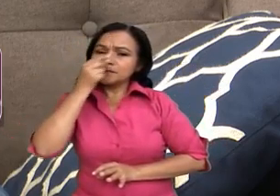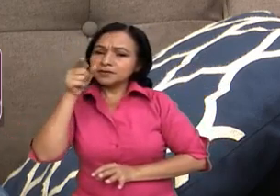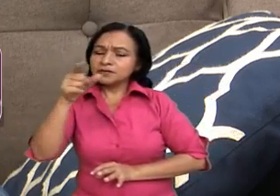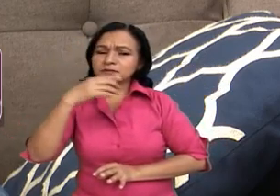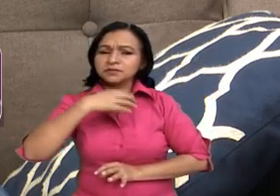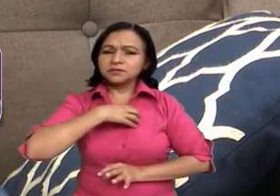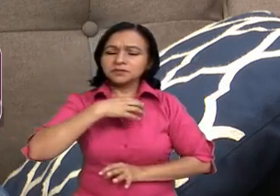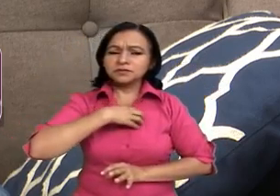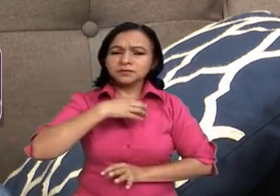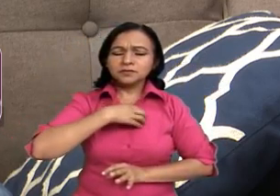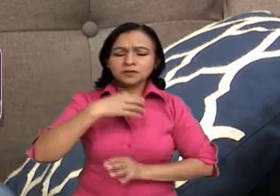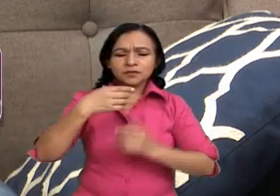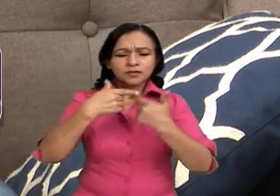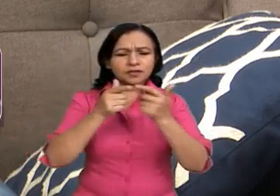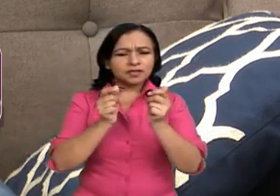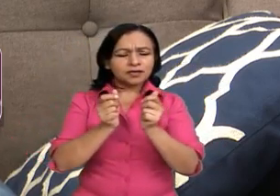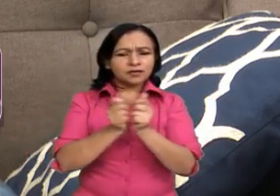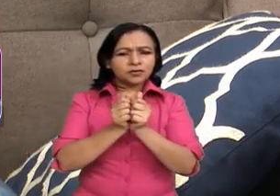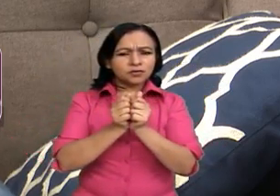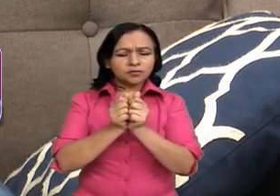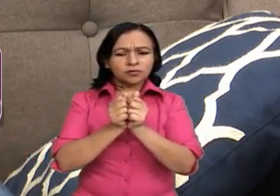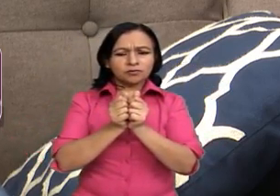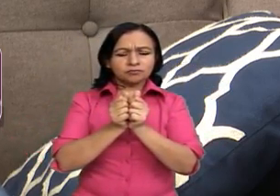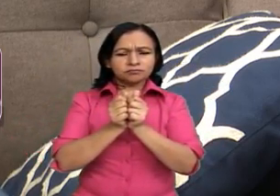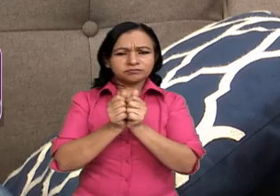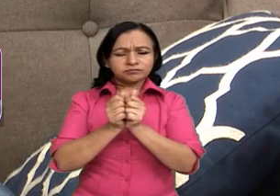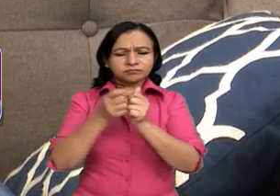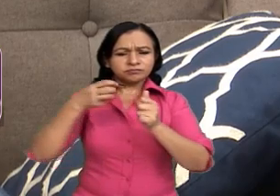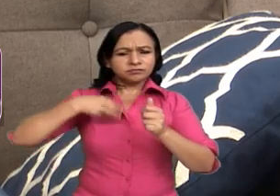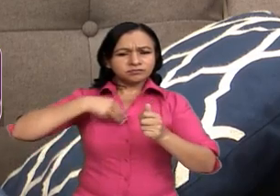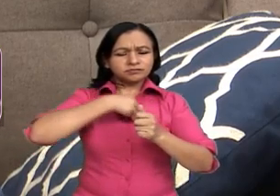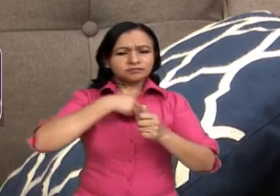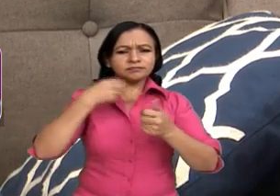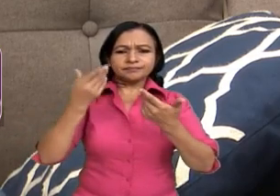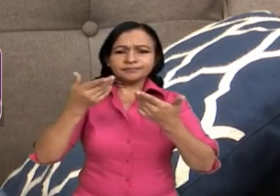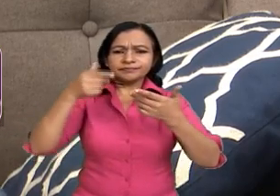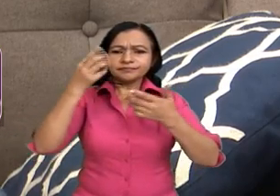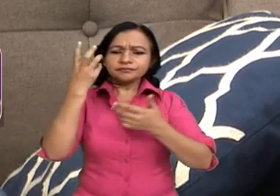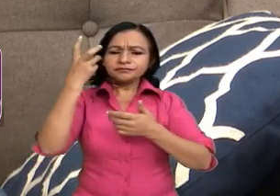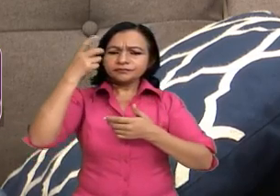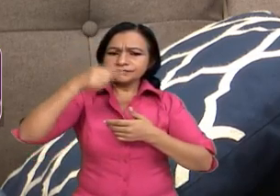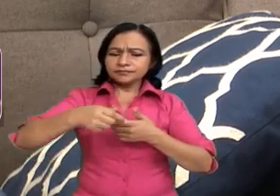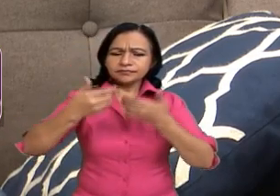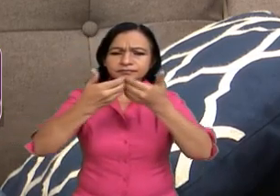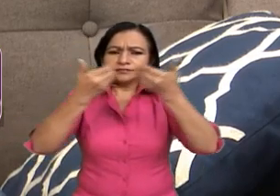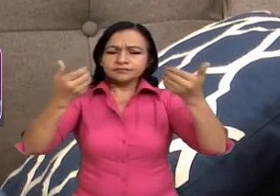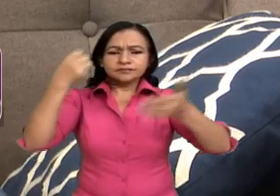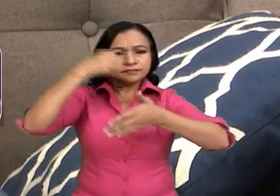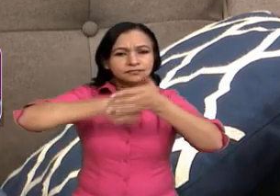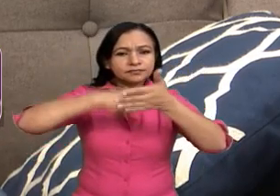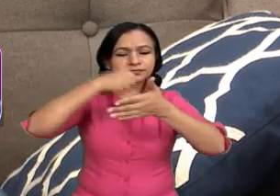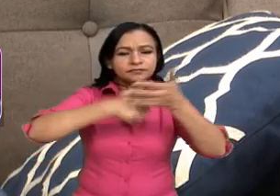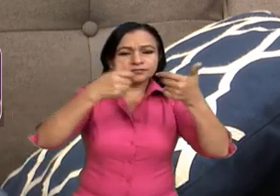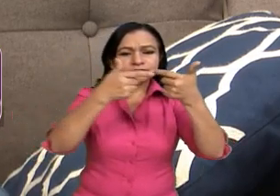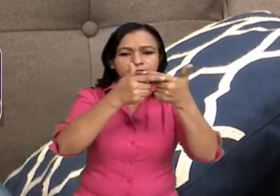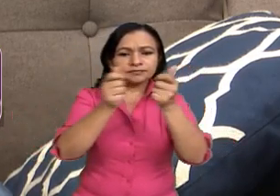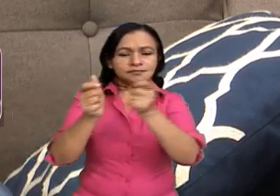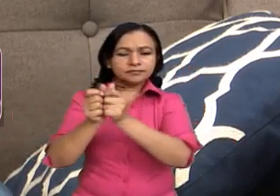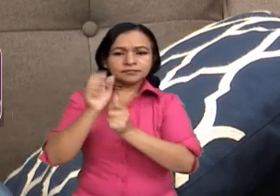trayectoria como líder sindical y de entender también, porque es que no se puede separar esta fecha de las luchas sindicales que las